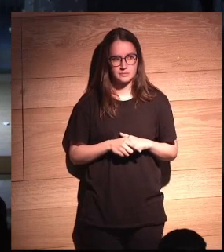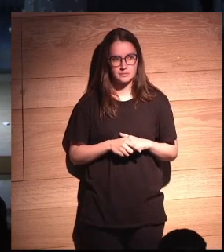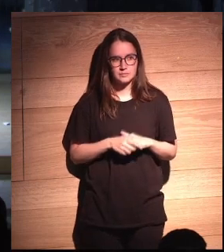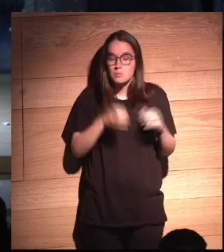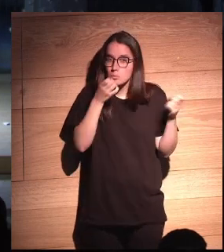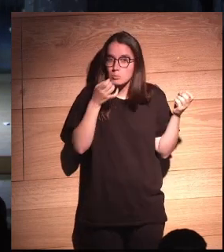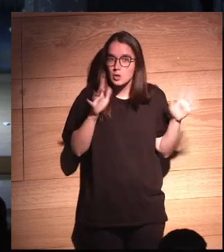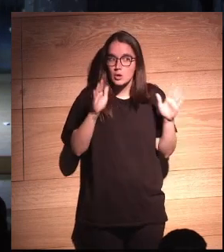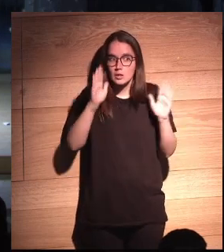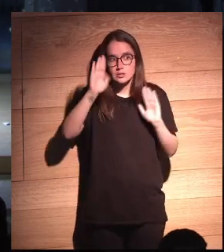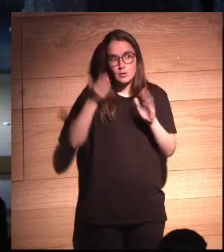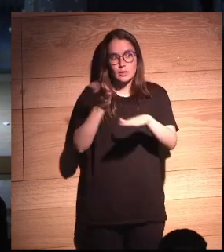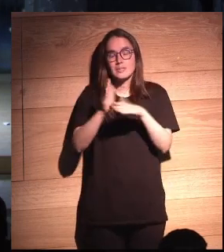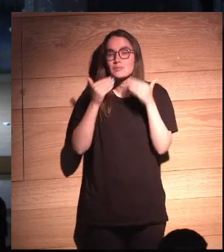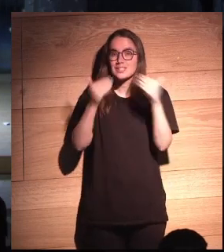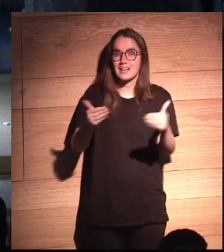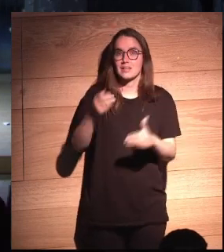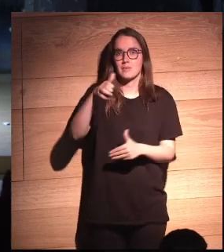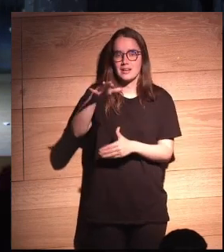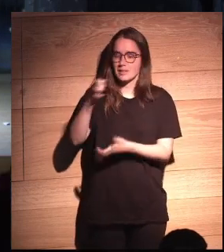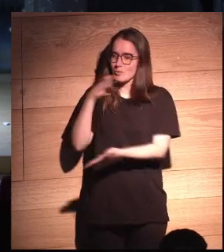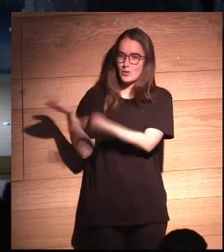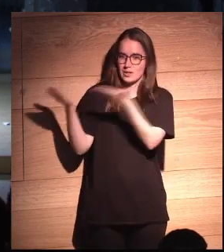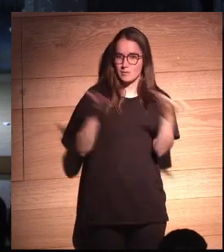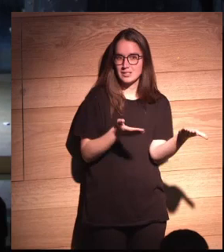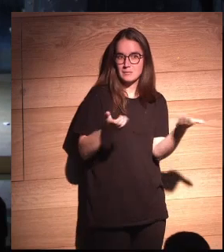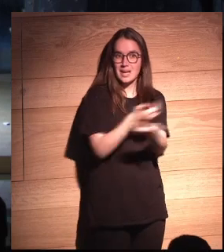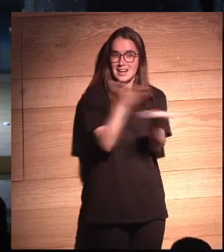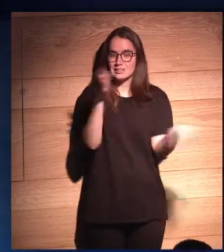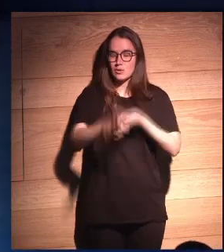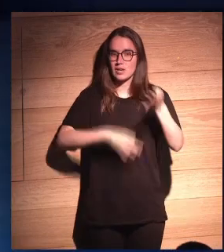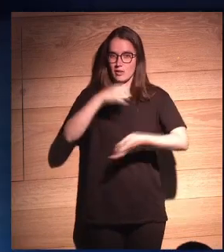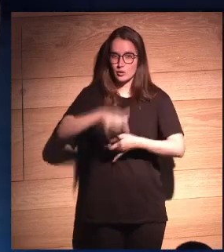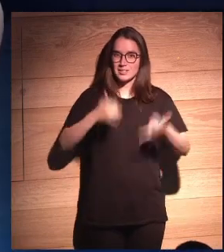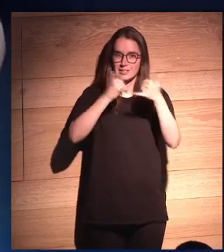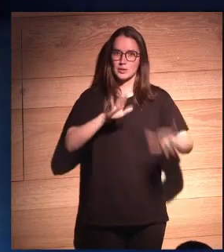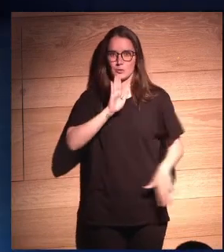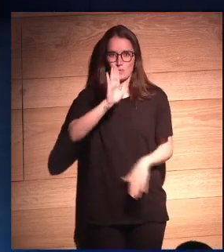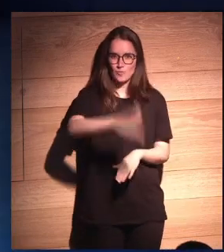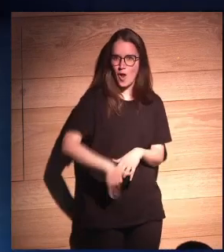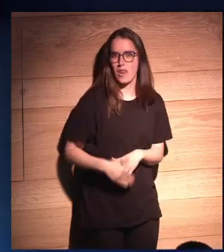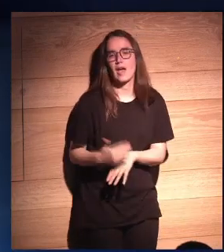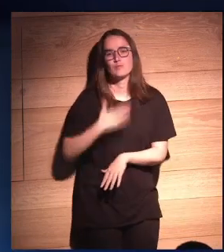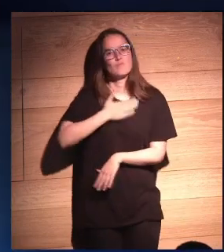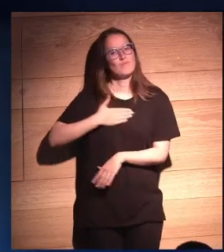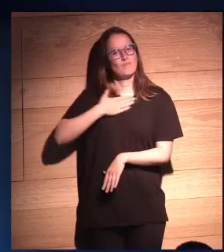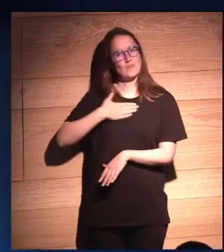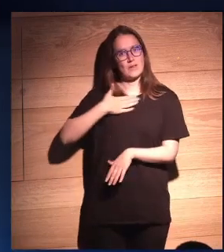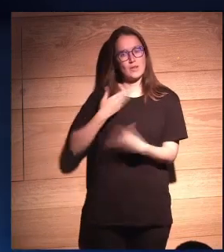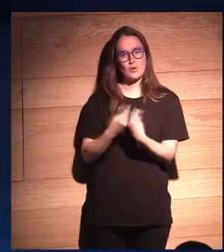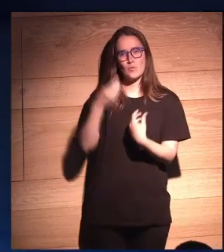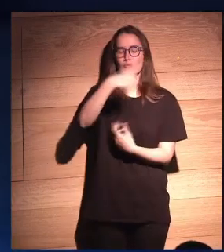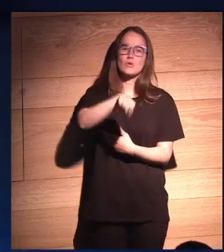Bueno, saludo y lo presento. Muchas gracias, Marieta, por invitarme, y al resto de organizadores de este evento tan chulo. Es un placer estar aquí